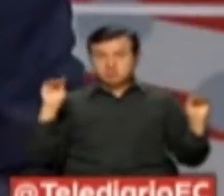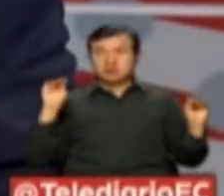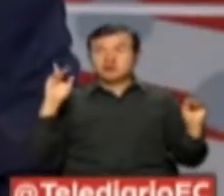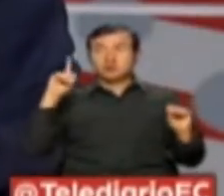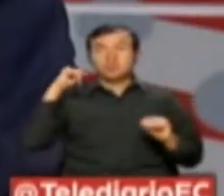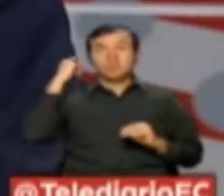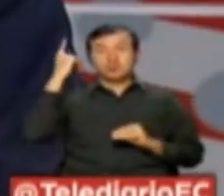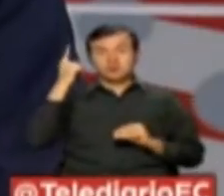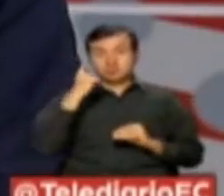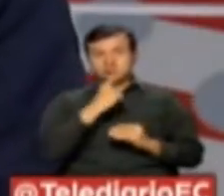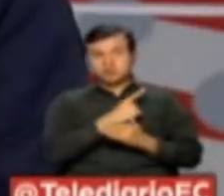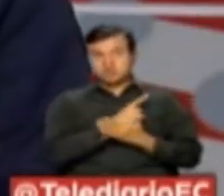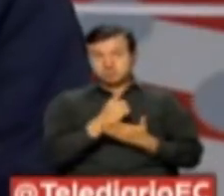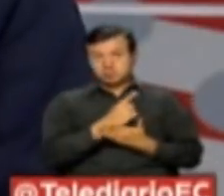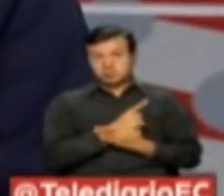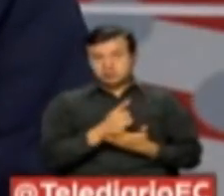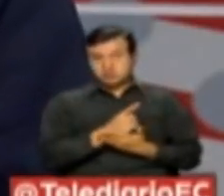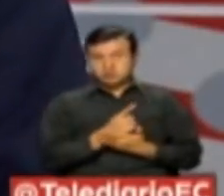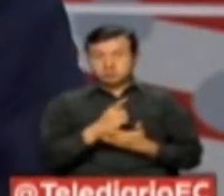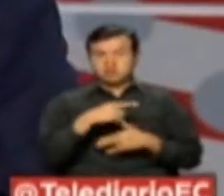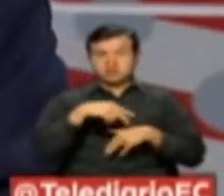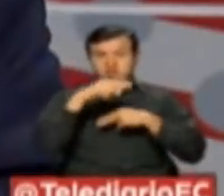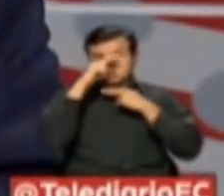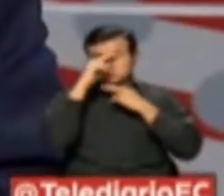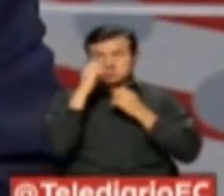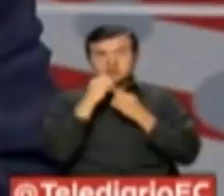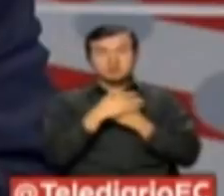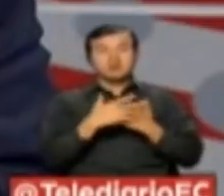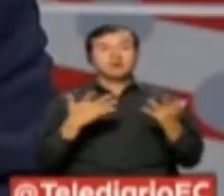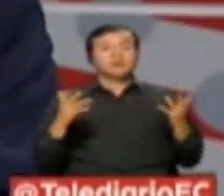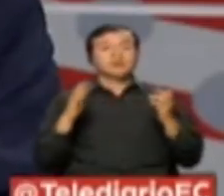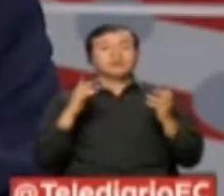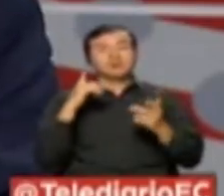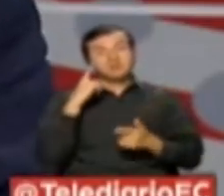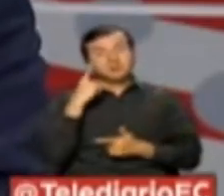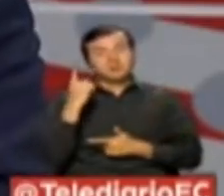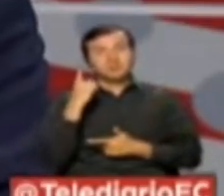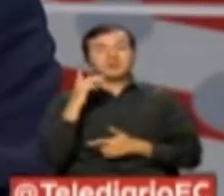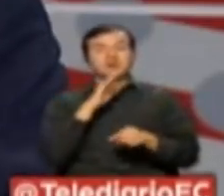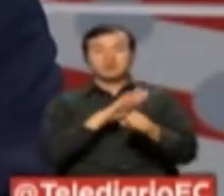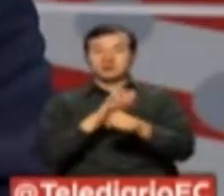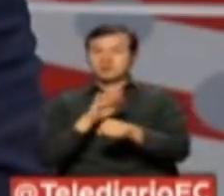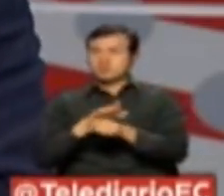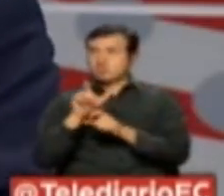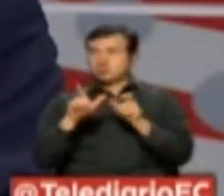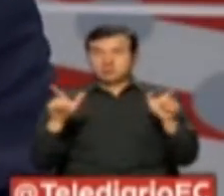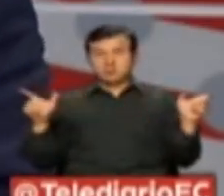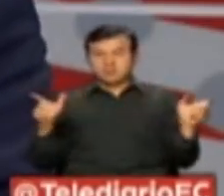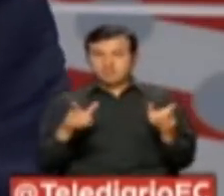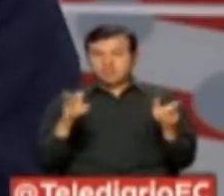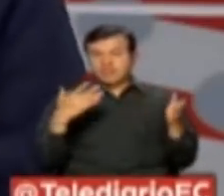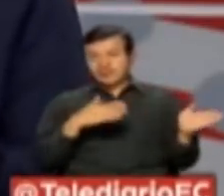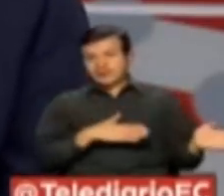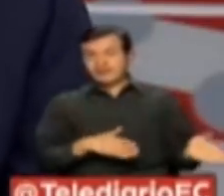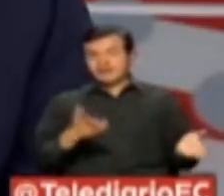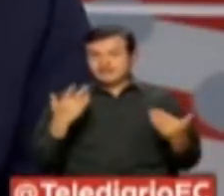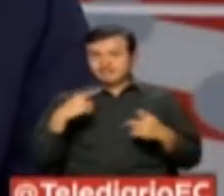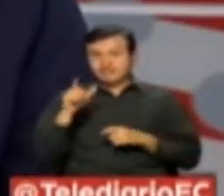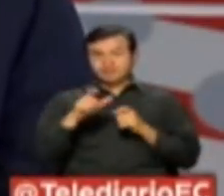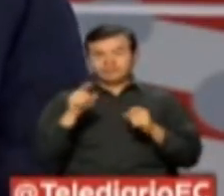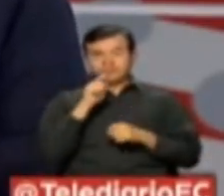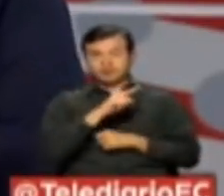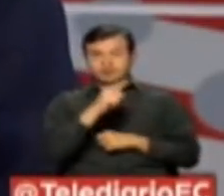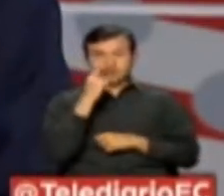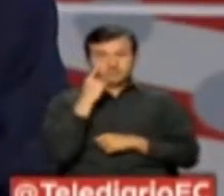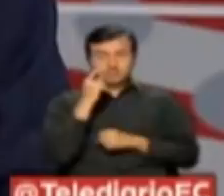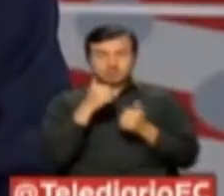próximas emisiones de primera impresión estaremos precisamente convocando a aquellas figuras que ya están siendo medidas aunque